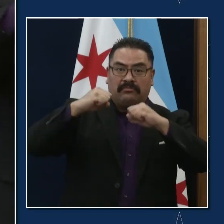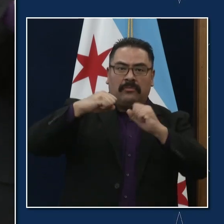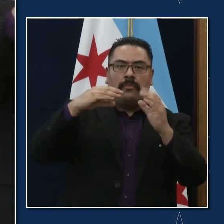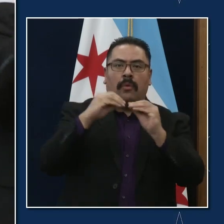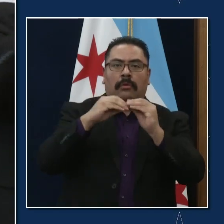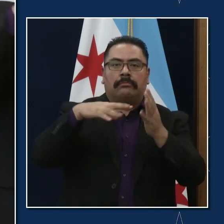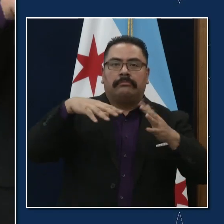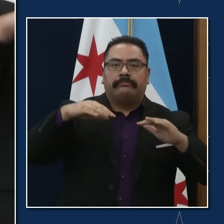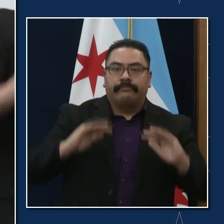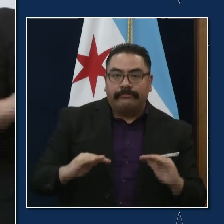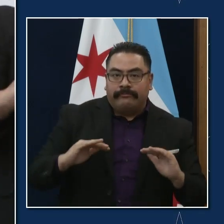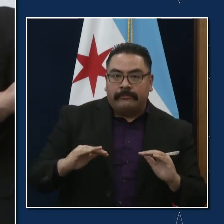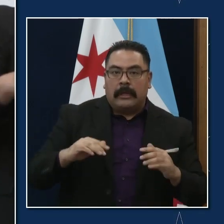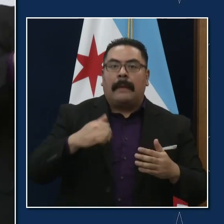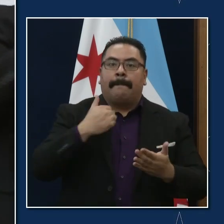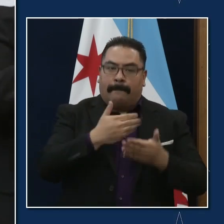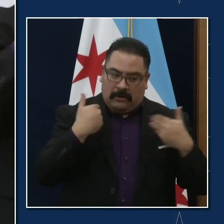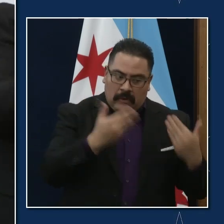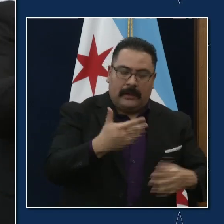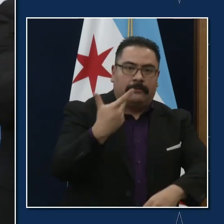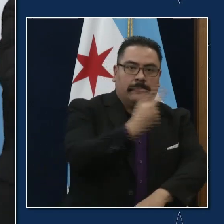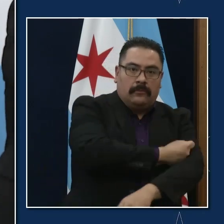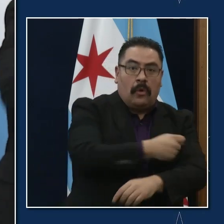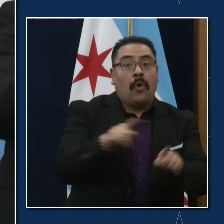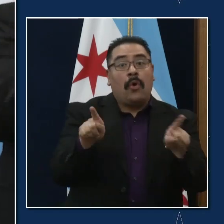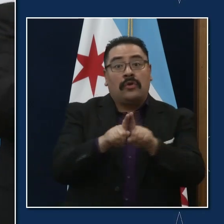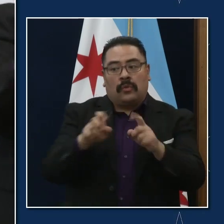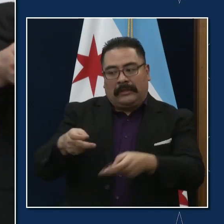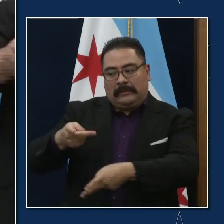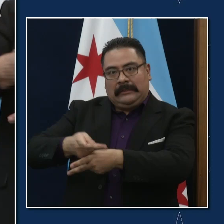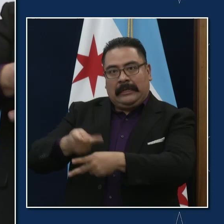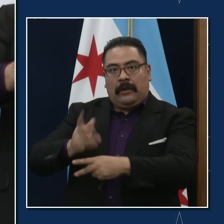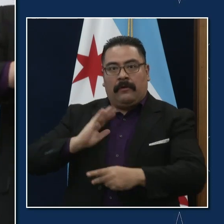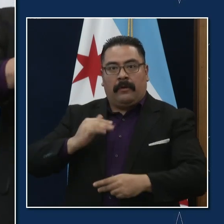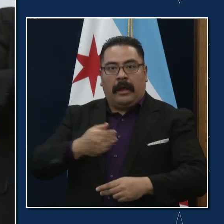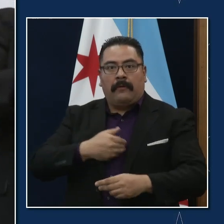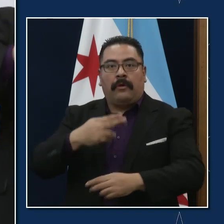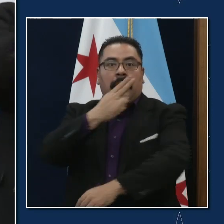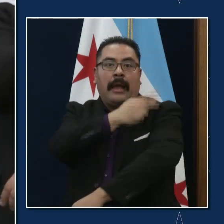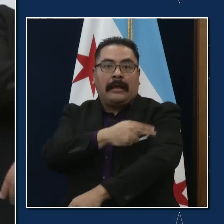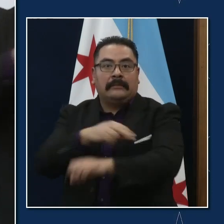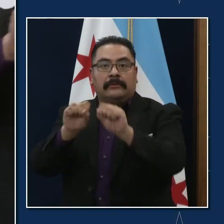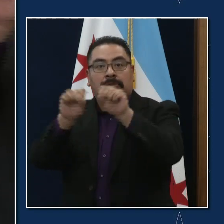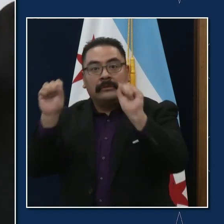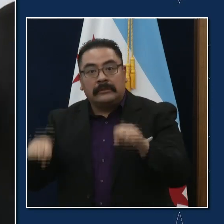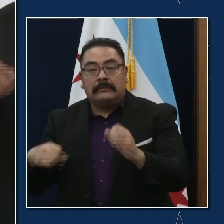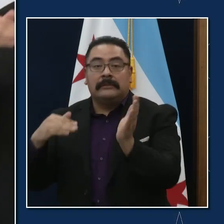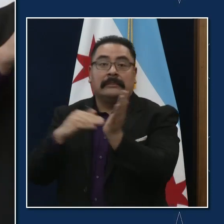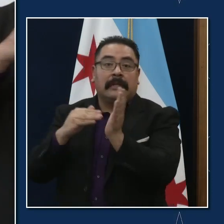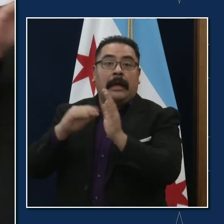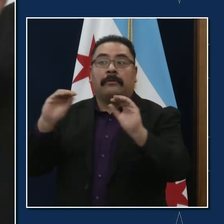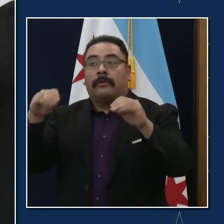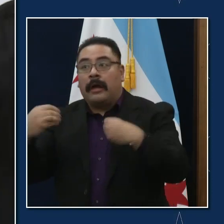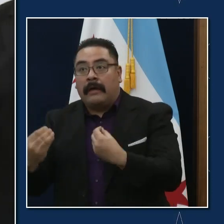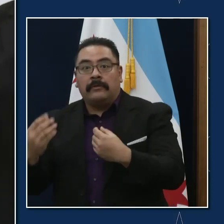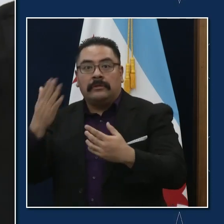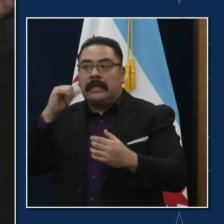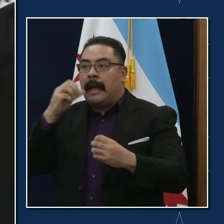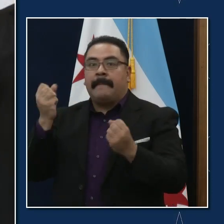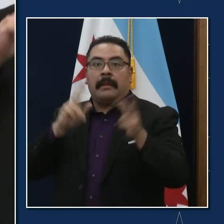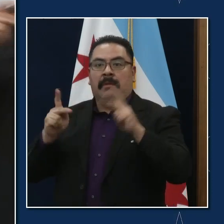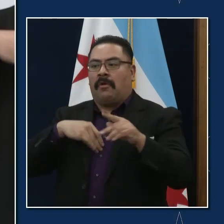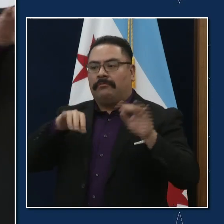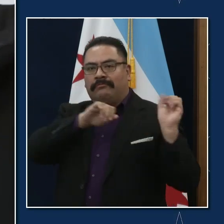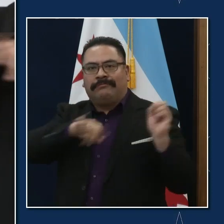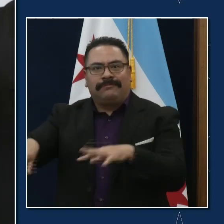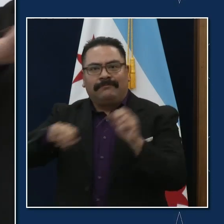También queremos proteger nuestro sistema de atención médica para que no se vea abrumado con casos de COVID-19, lo que significa